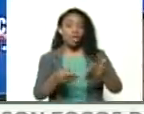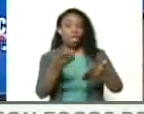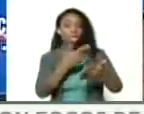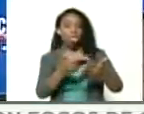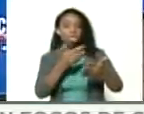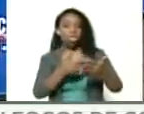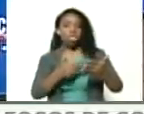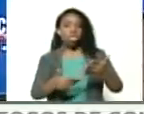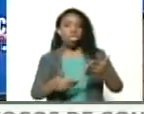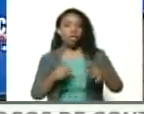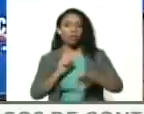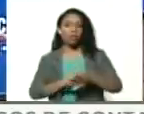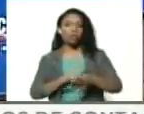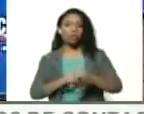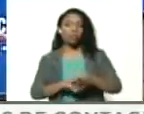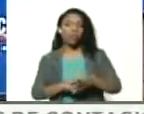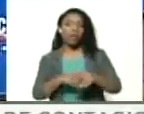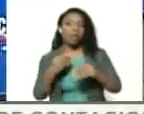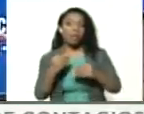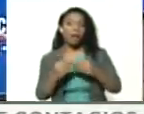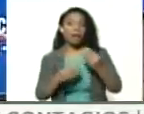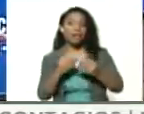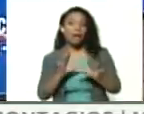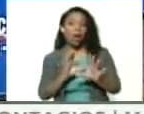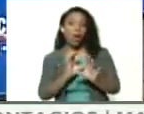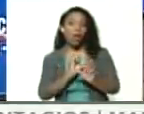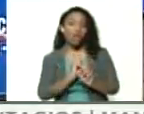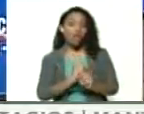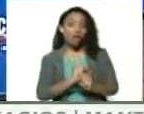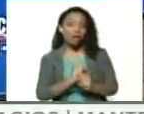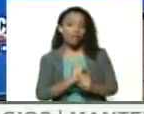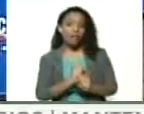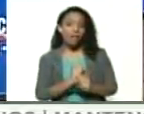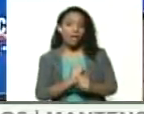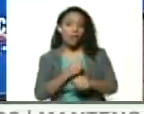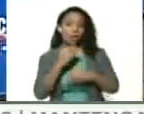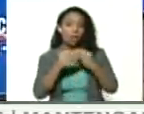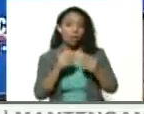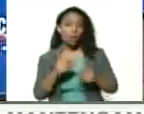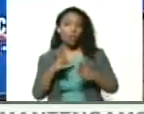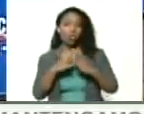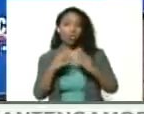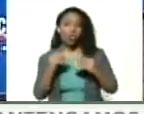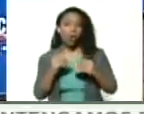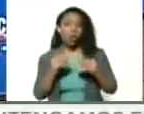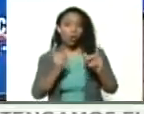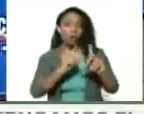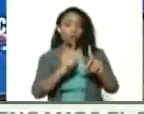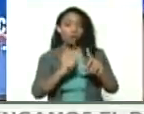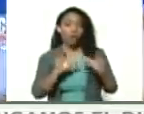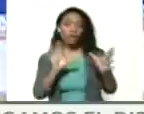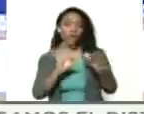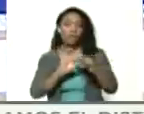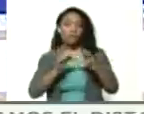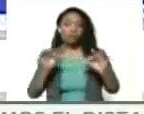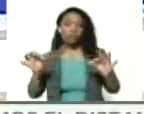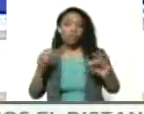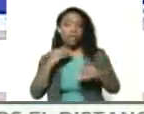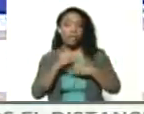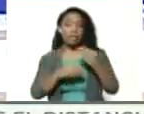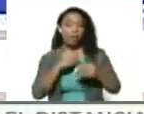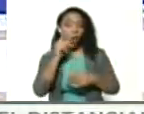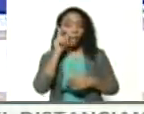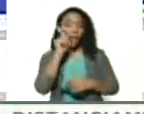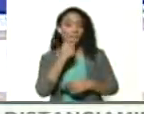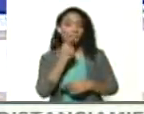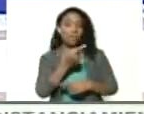de unos minutos para que agarraran confiancita. Y cuando se pegaron todos los medios casi en cadena, Isaías Rodríguez